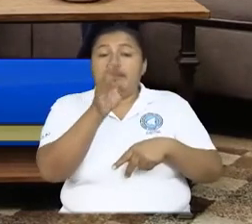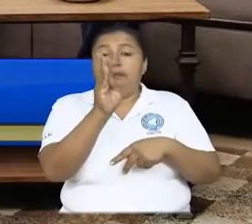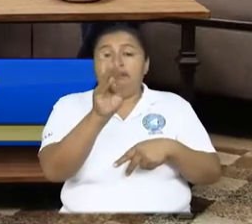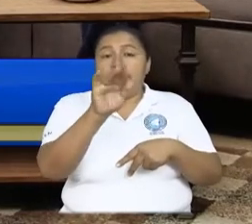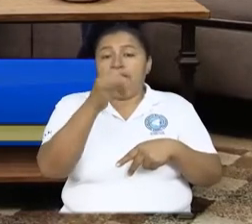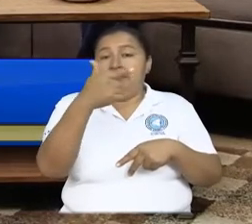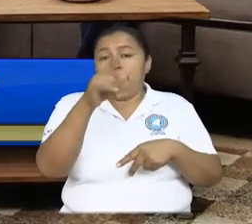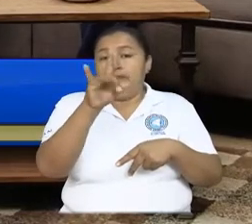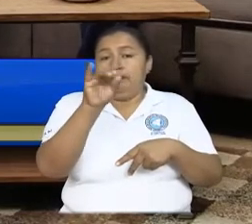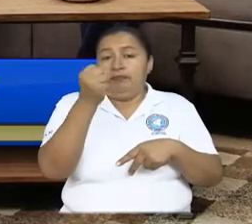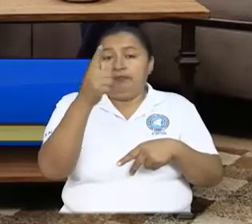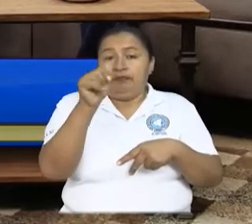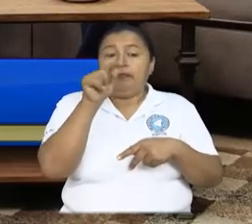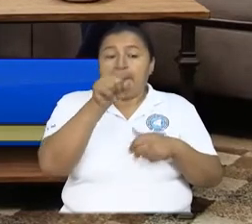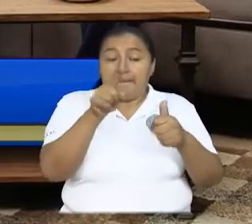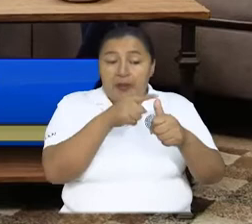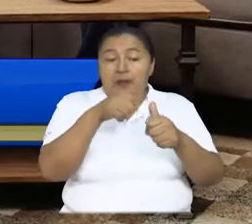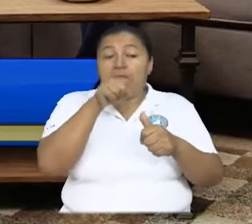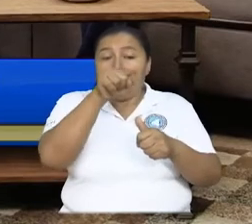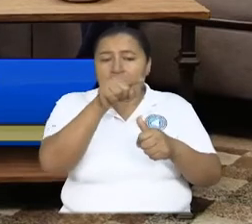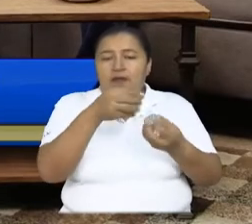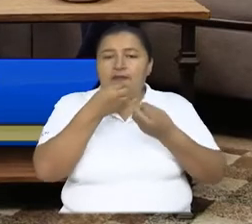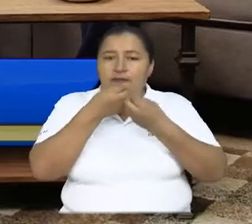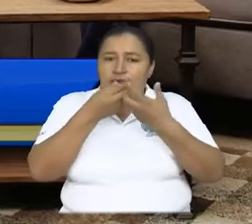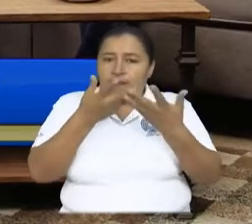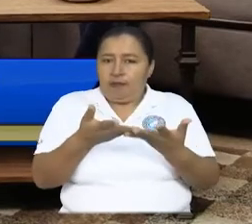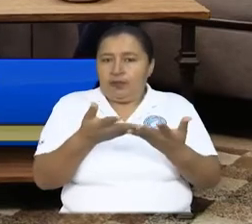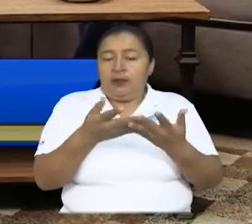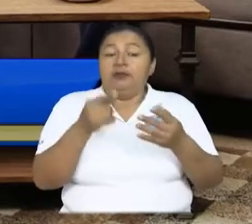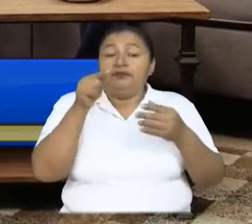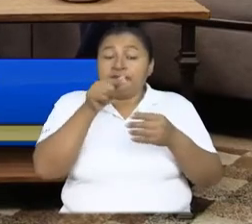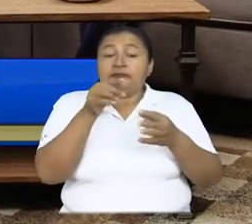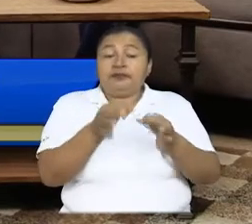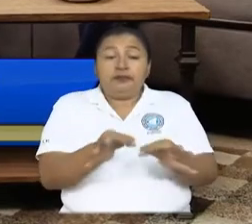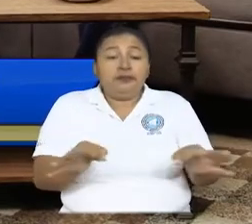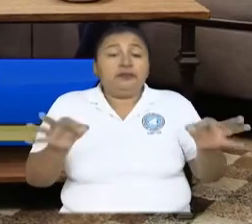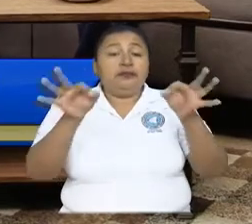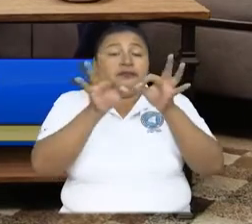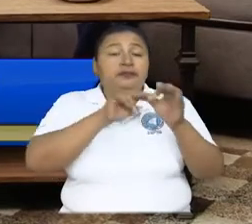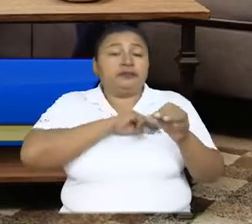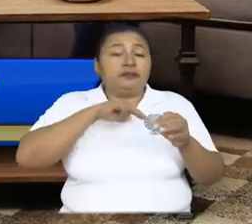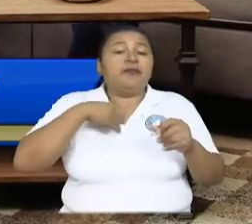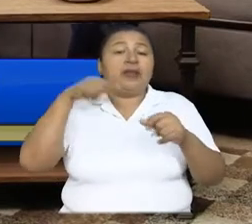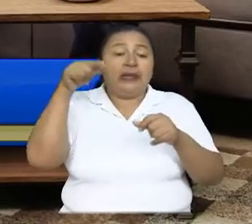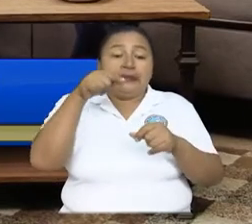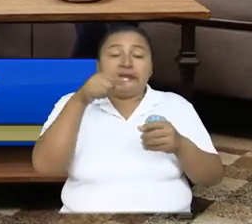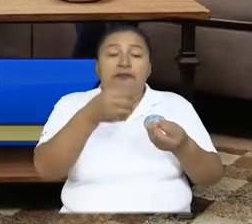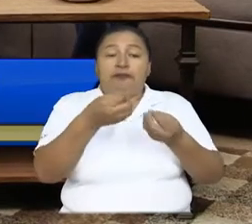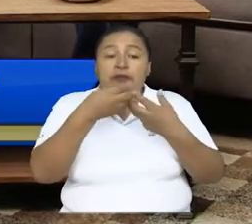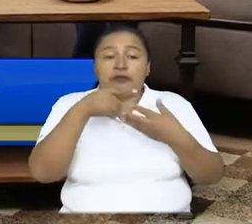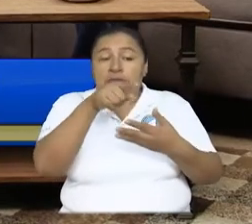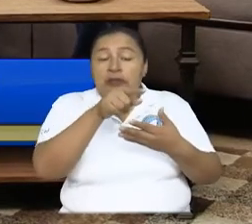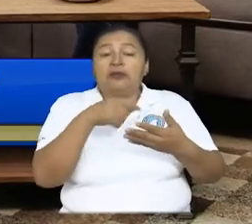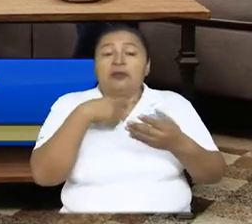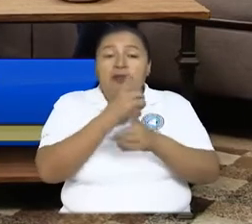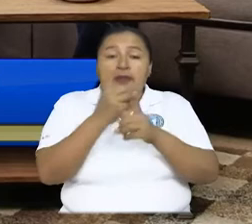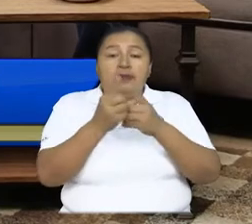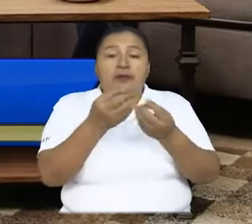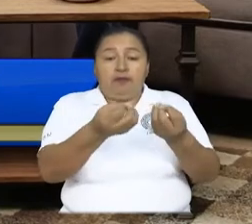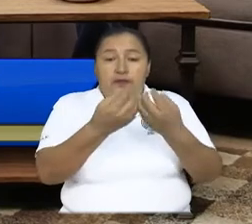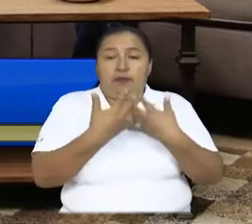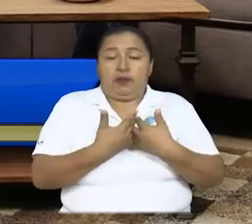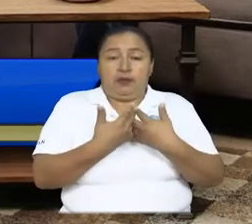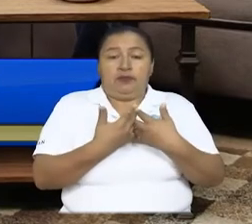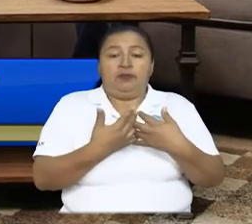son de primer orden la información que te dan y es importante para nosotros es información que tienen los hermanos en la comunidad